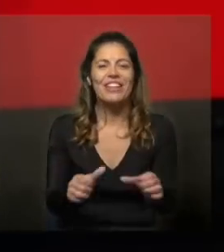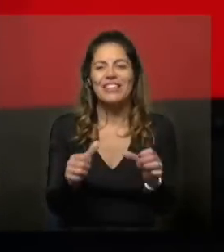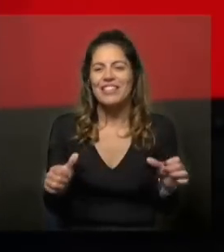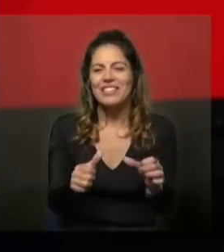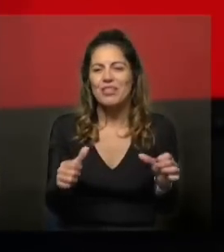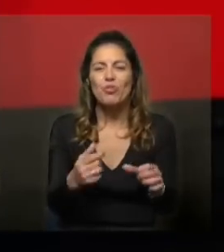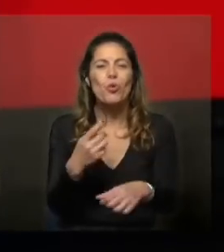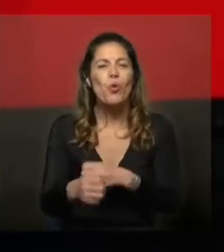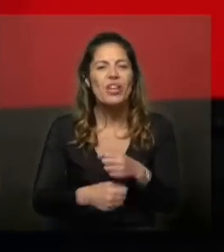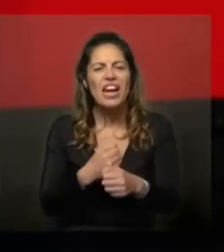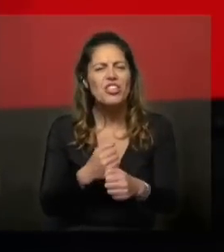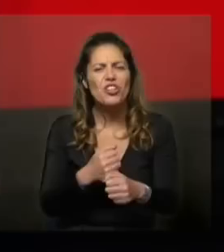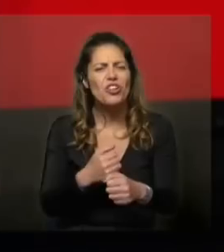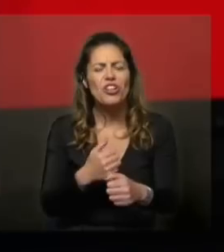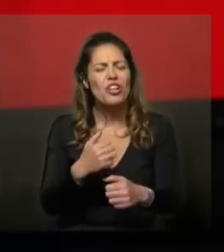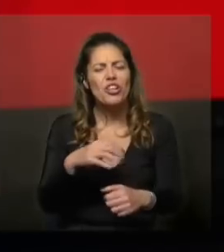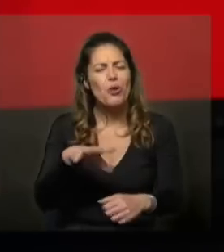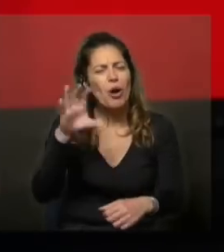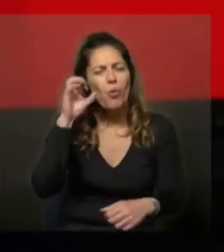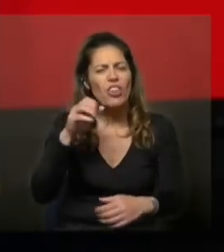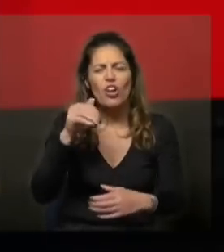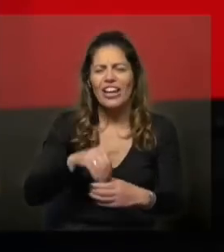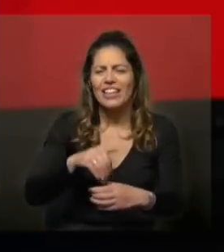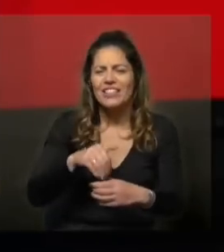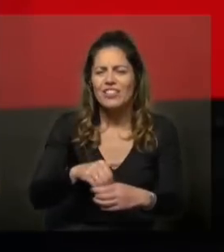no sé qué año qué elecciones hubo